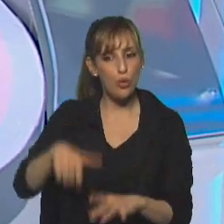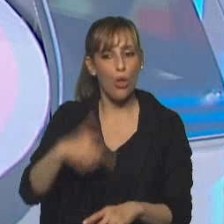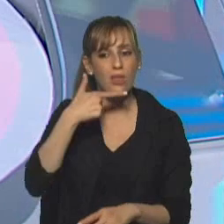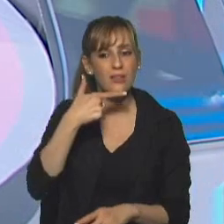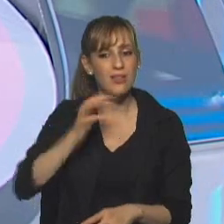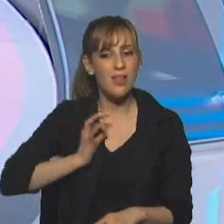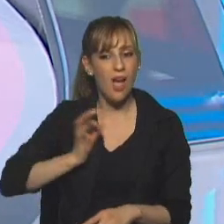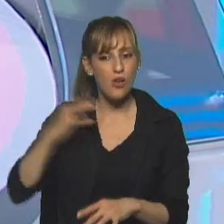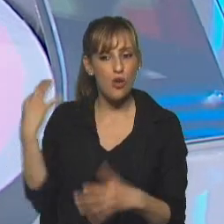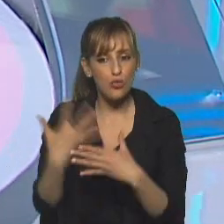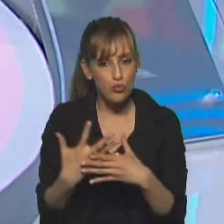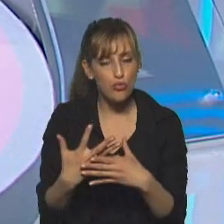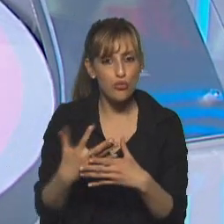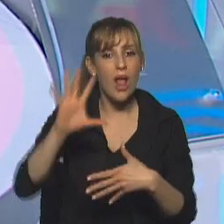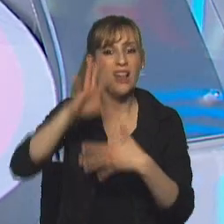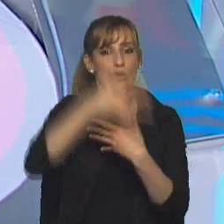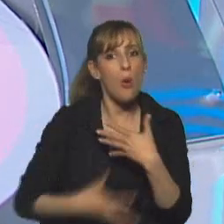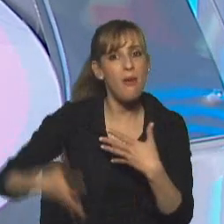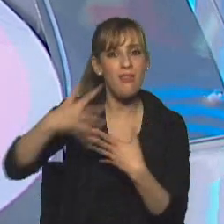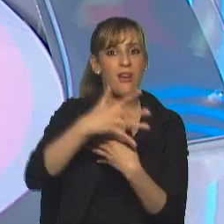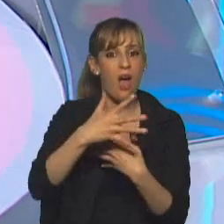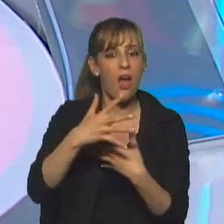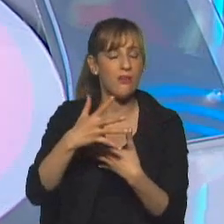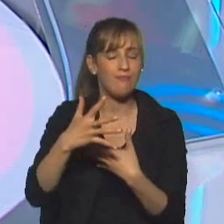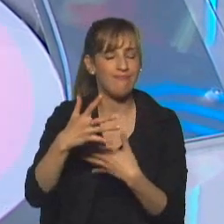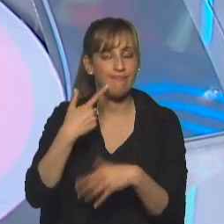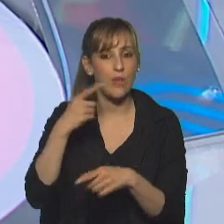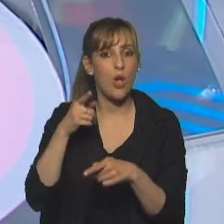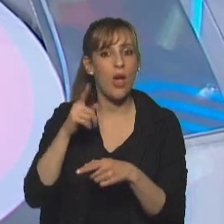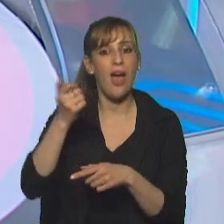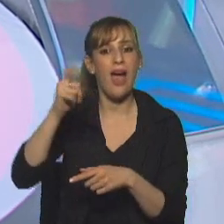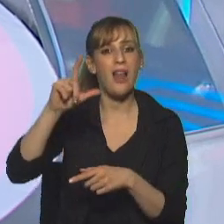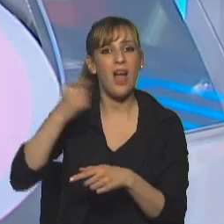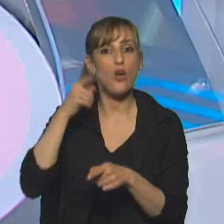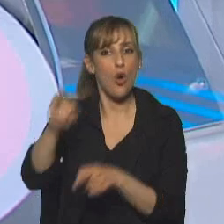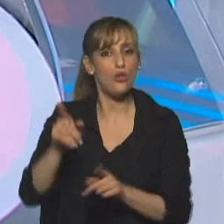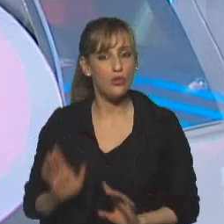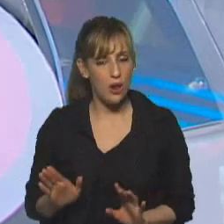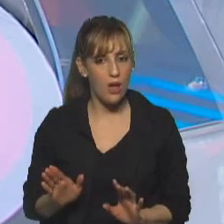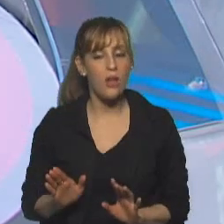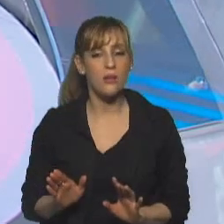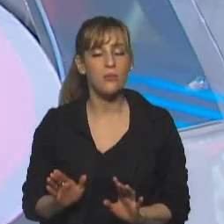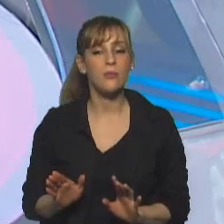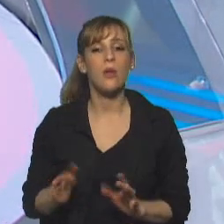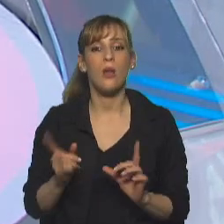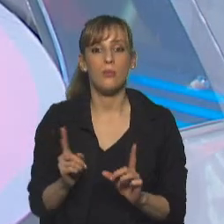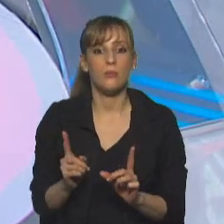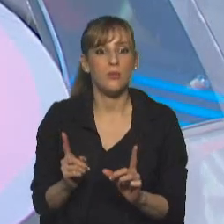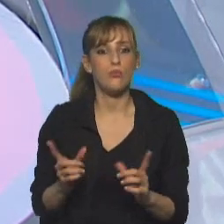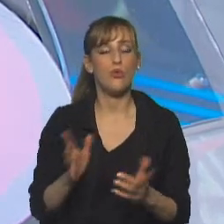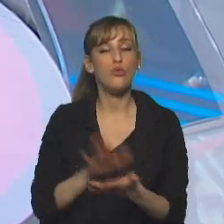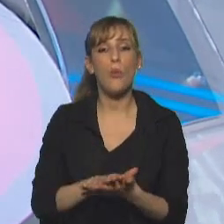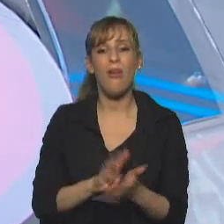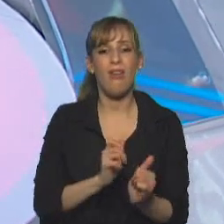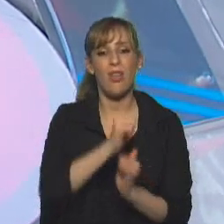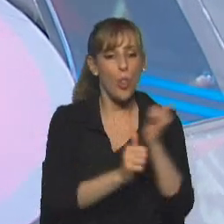le dijo no al ALCA, precisamente porque le ponía el pie y dificultaba la industrialización